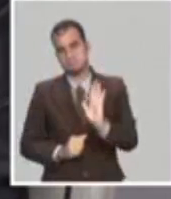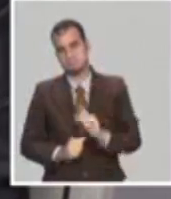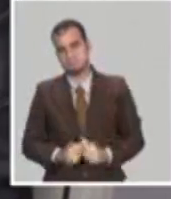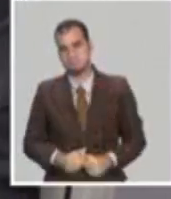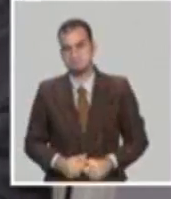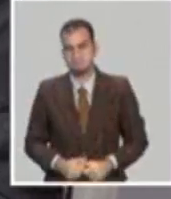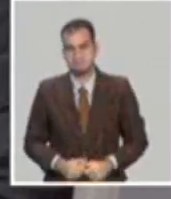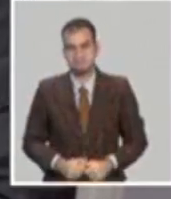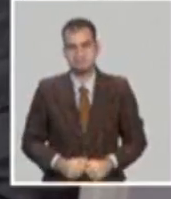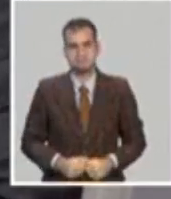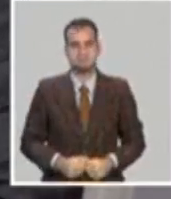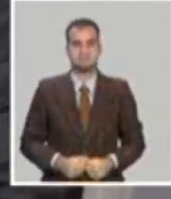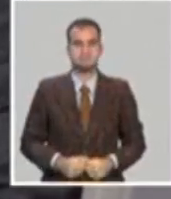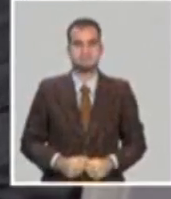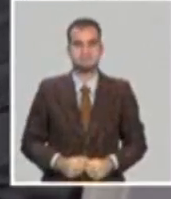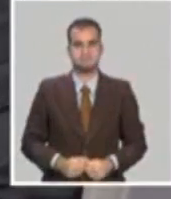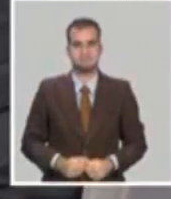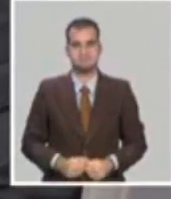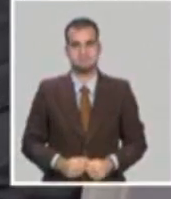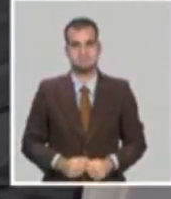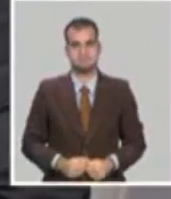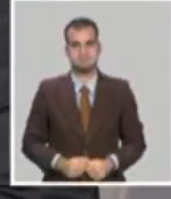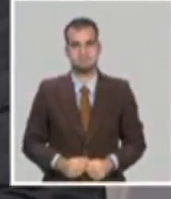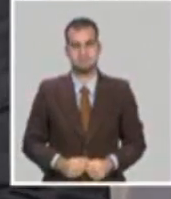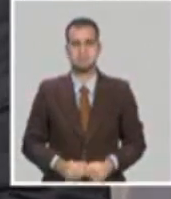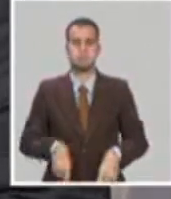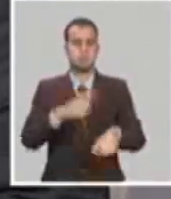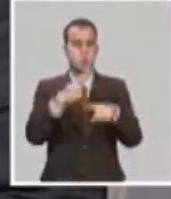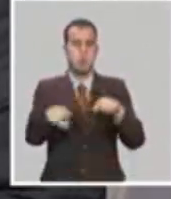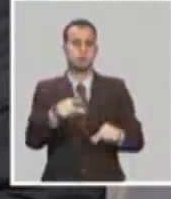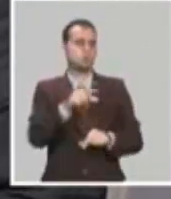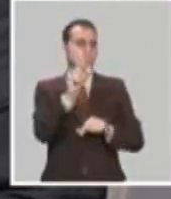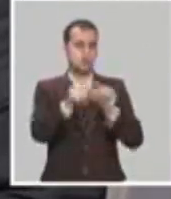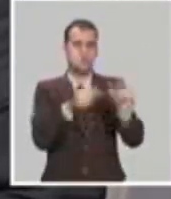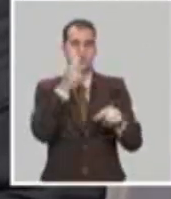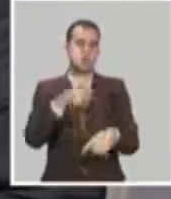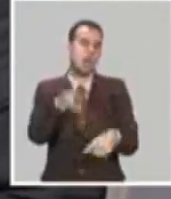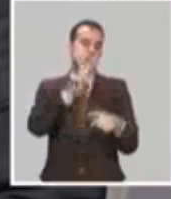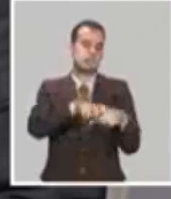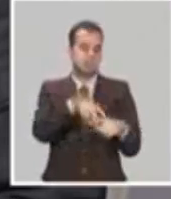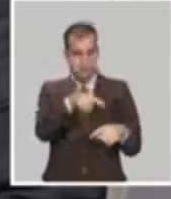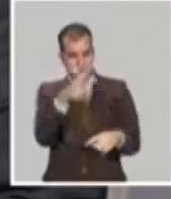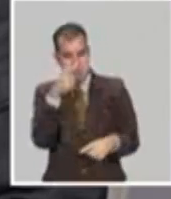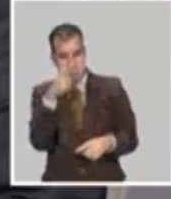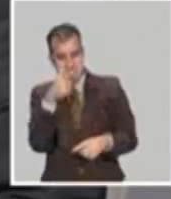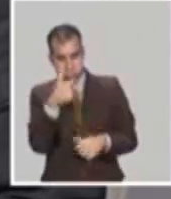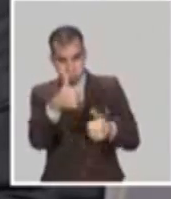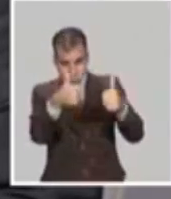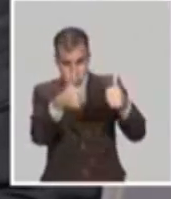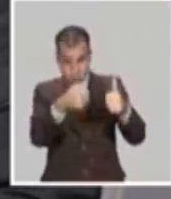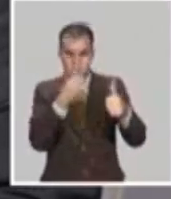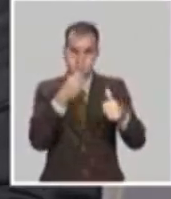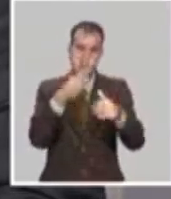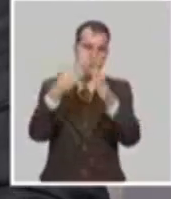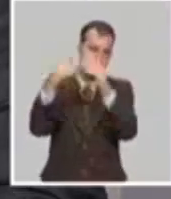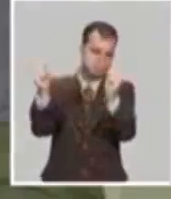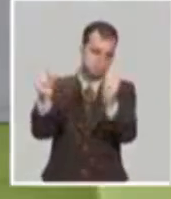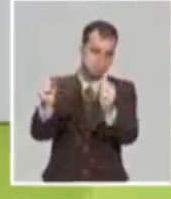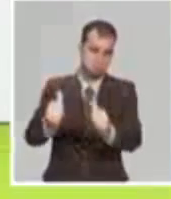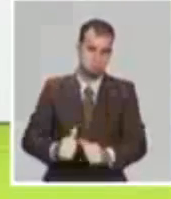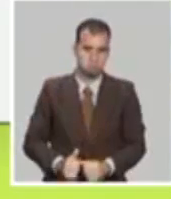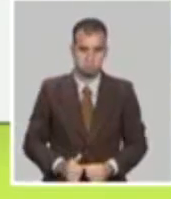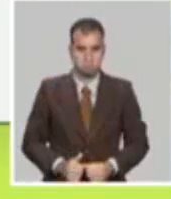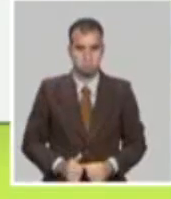y certificarlos. Locales de observación, las personas una vez que se les realice el proceder, van a estar en